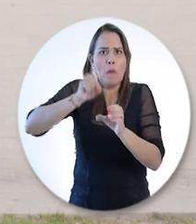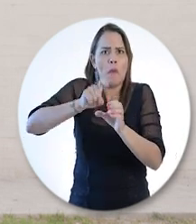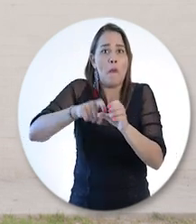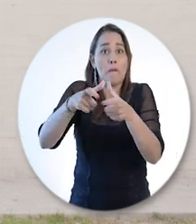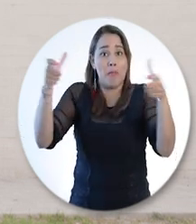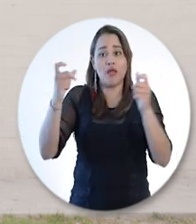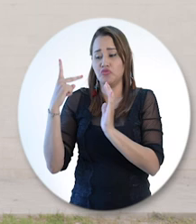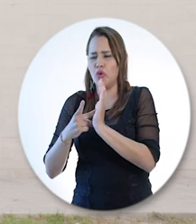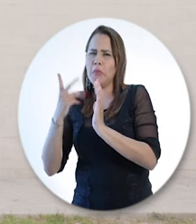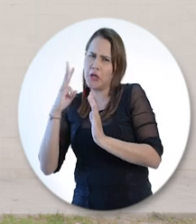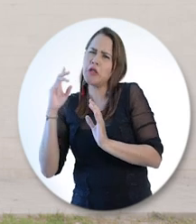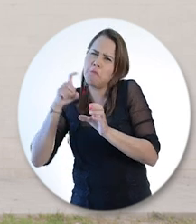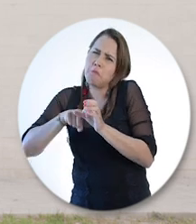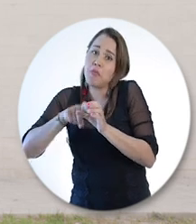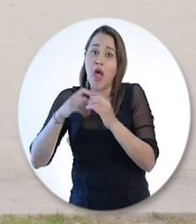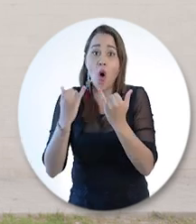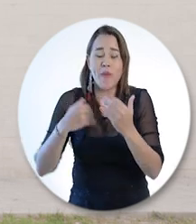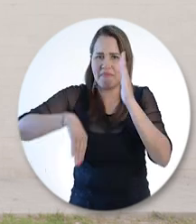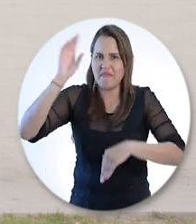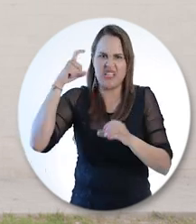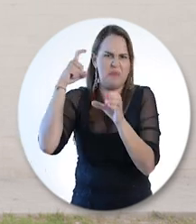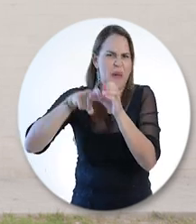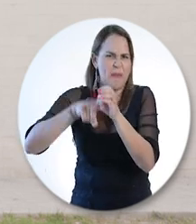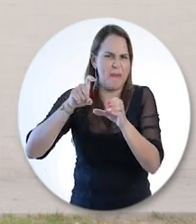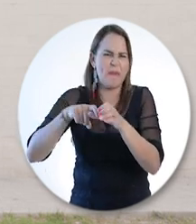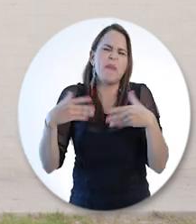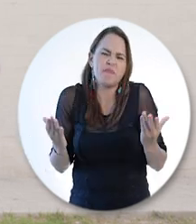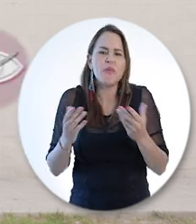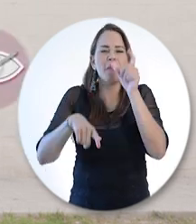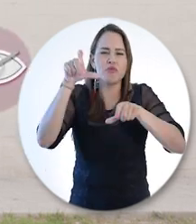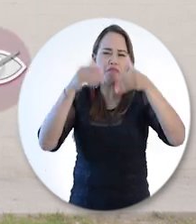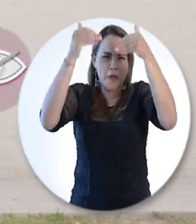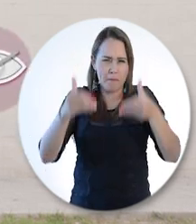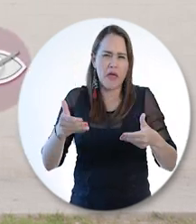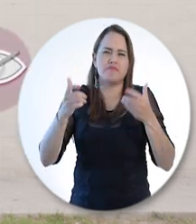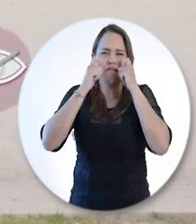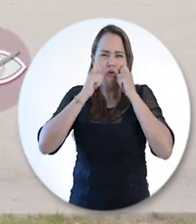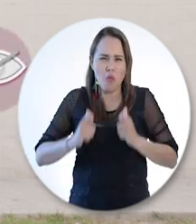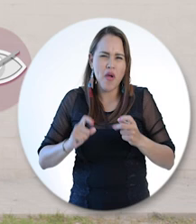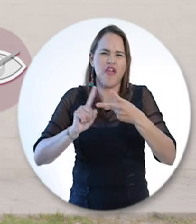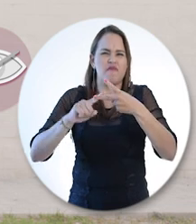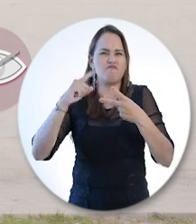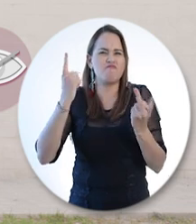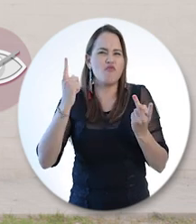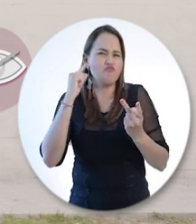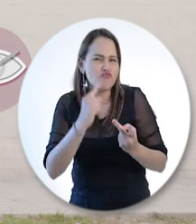con más de 40 estudiantes con diferentes condiciones físicas, sensoriales, mentales o múltiples.